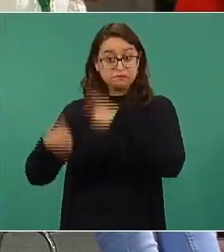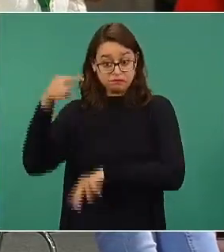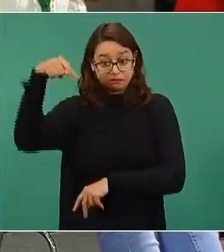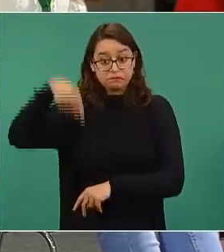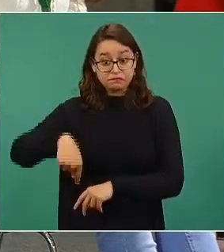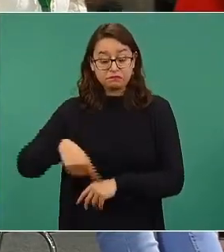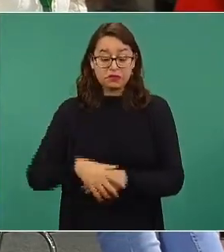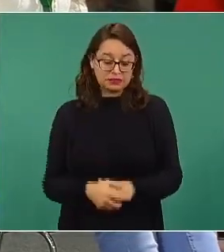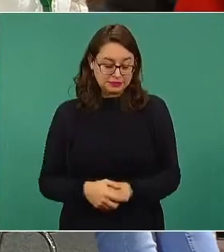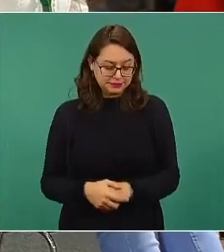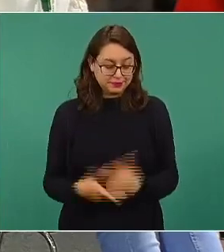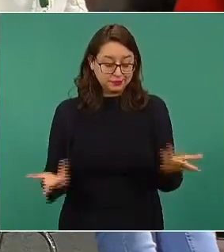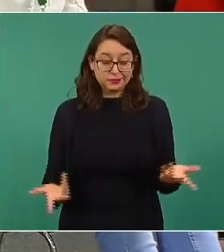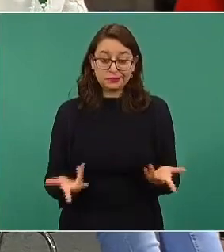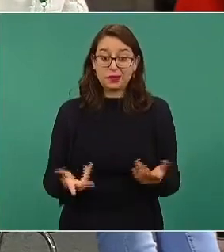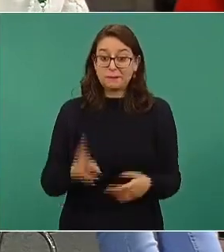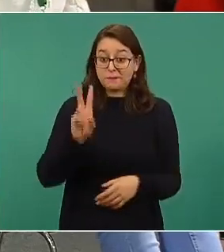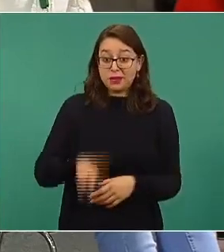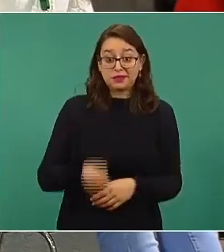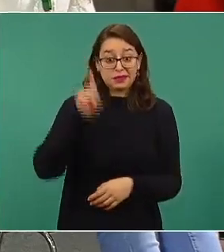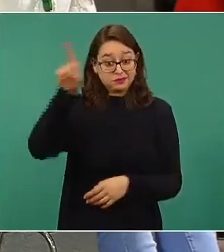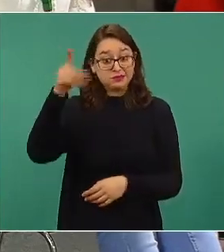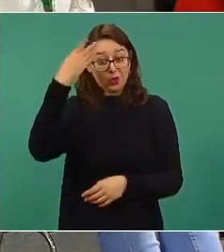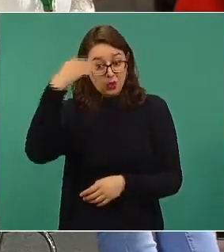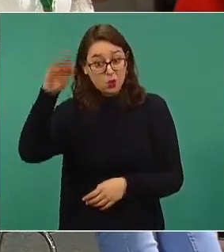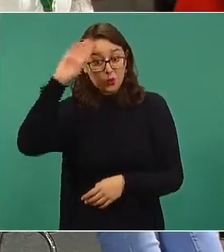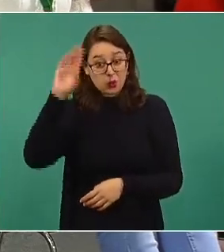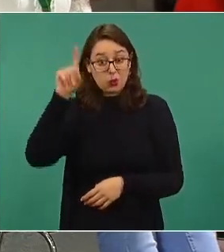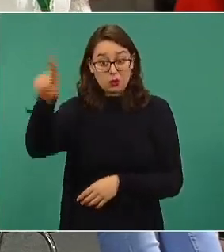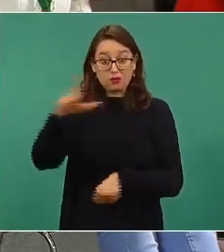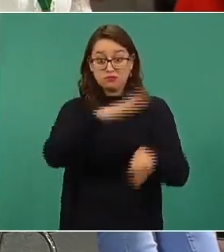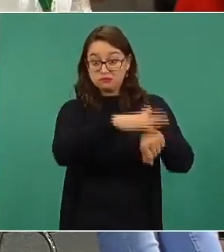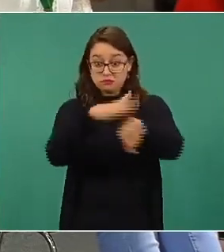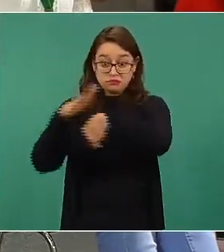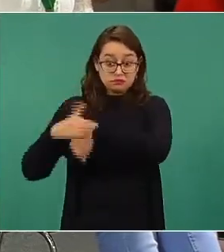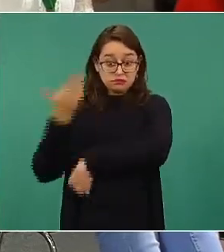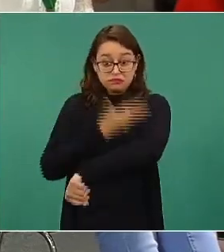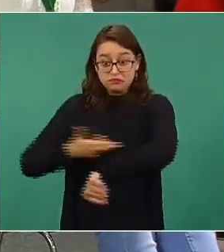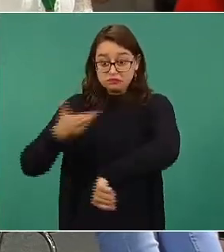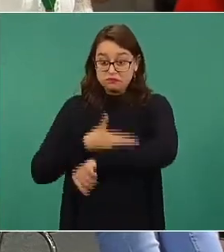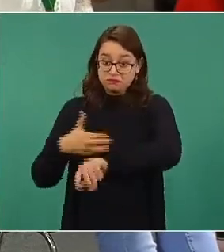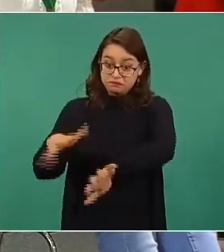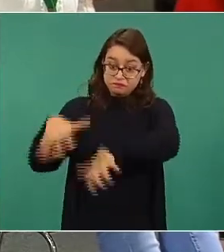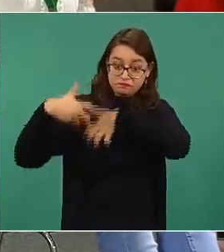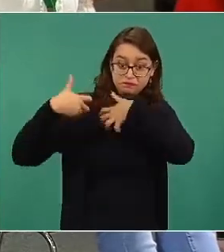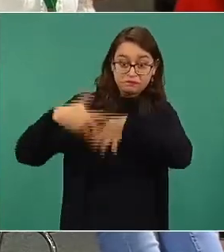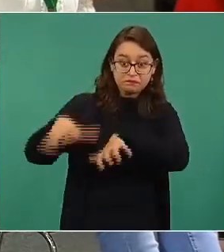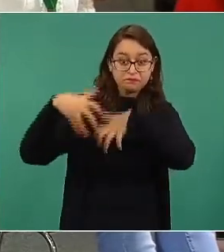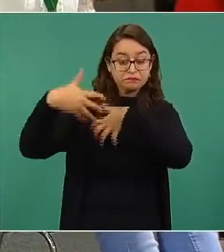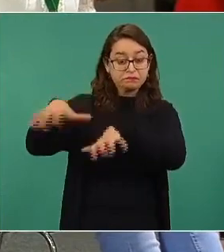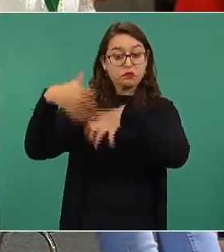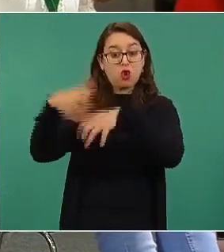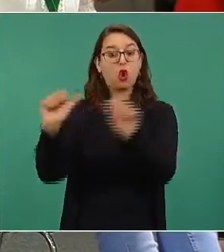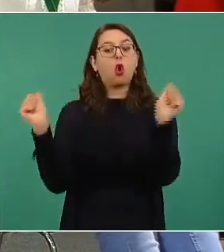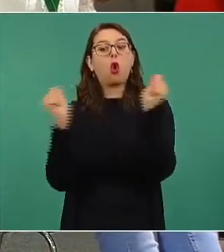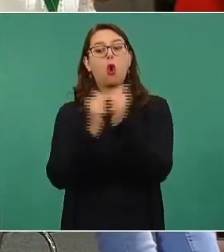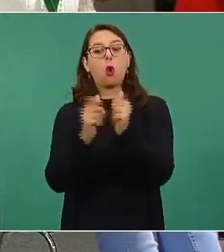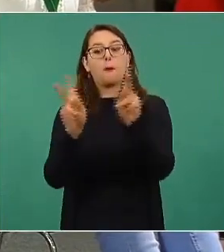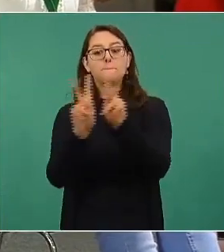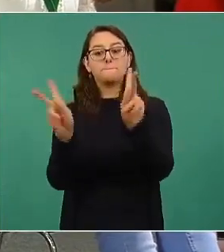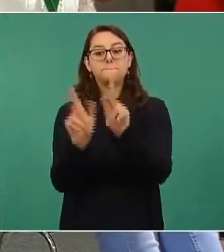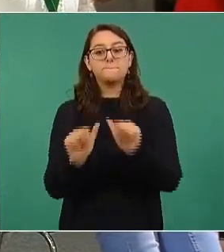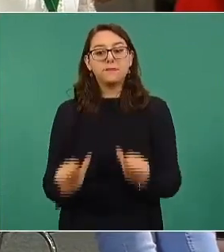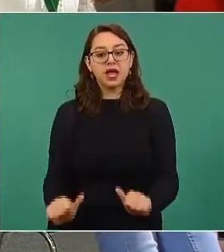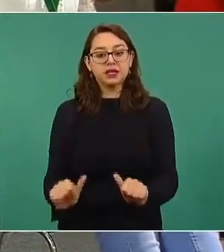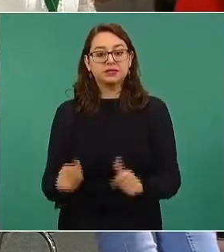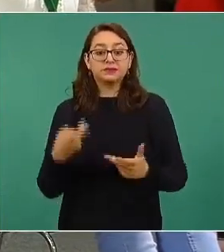se convocó una marcha cívica pacífica en La Habana, de hecho en todos lados de la isla. Sin